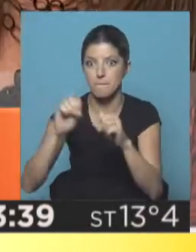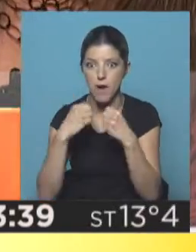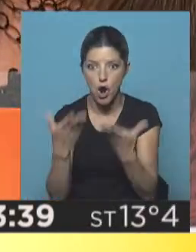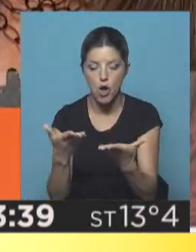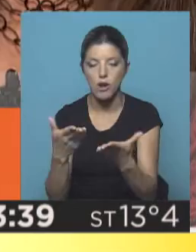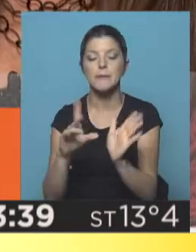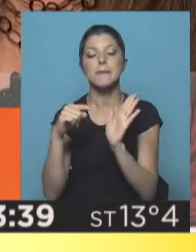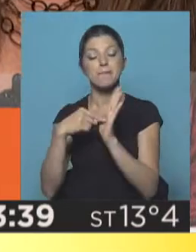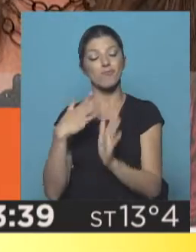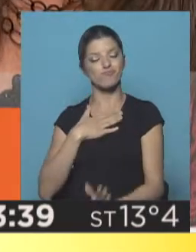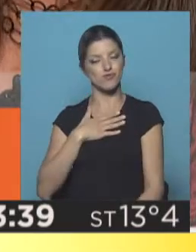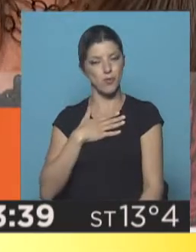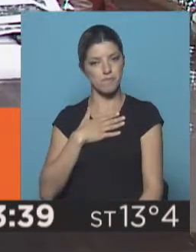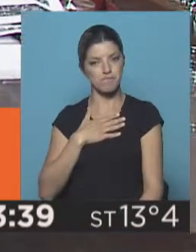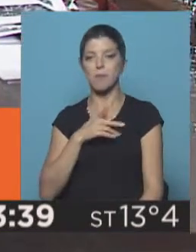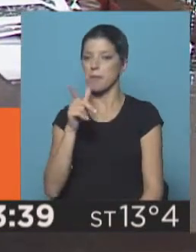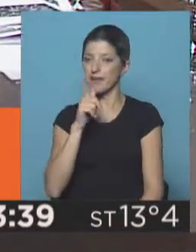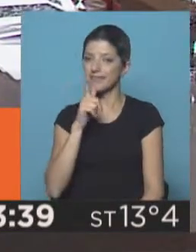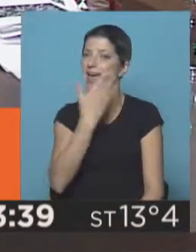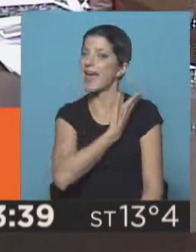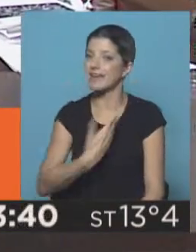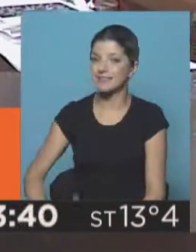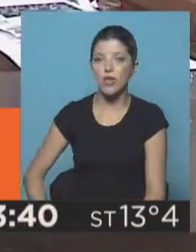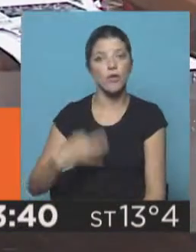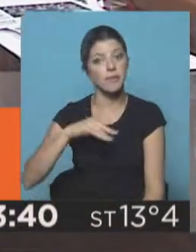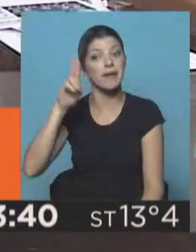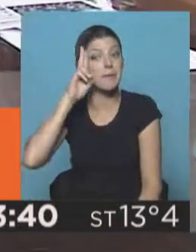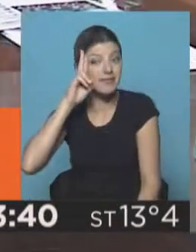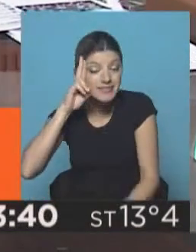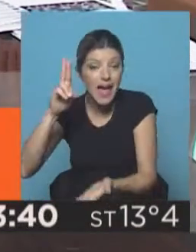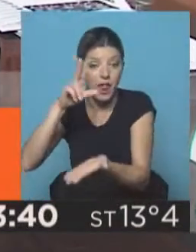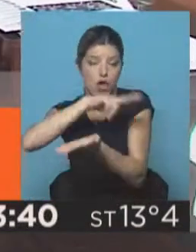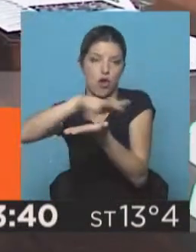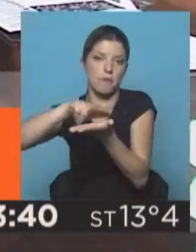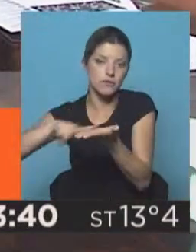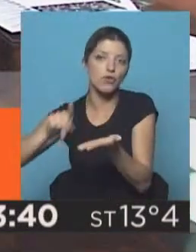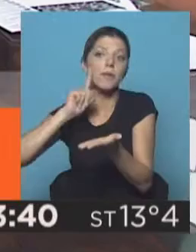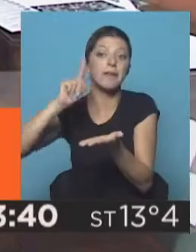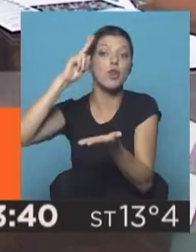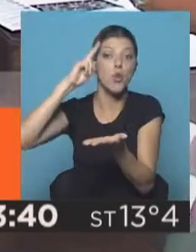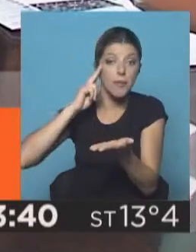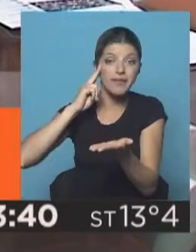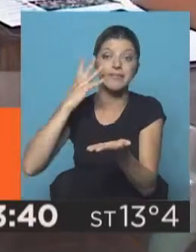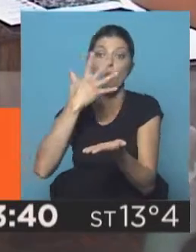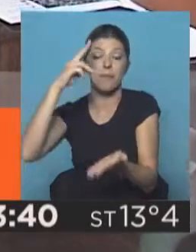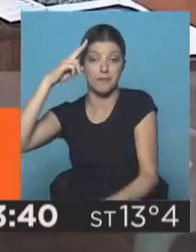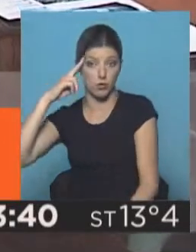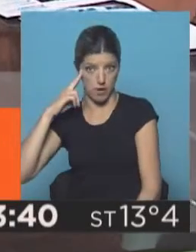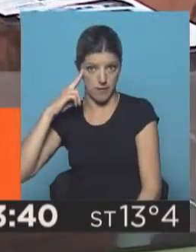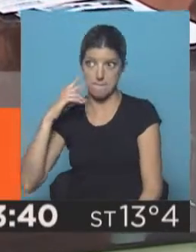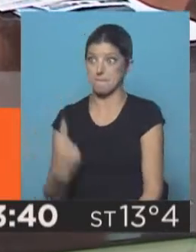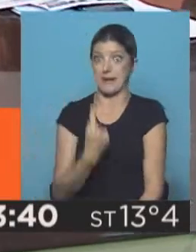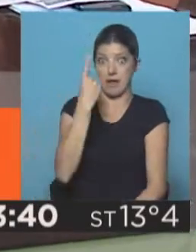principio, que los estados en principio deben cumplir con la Convención de 1959, en principio. El problema es que